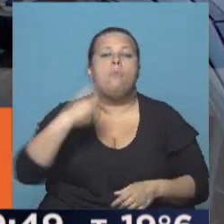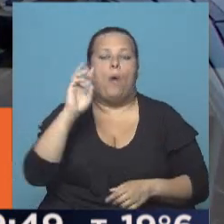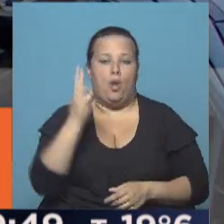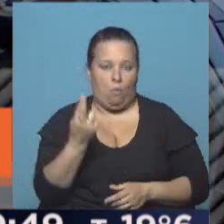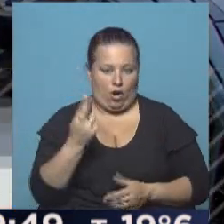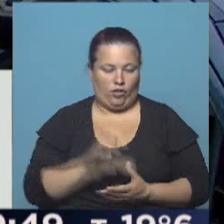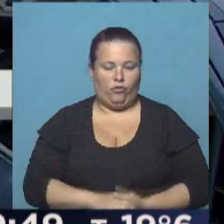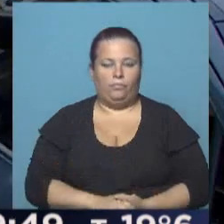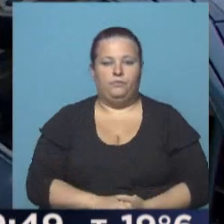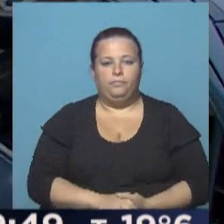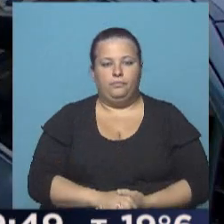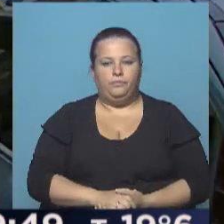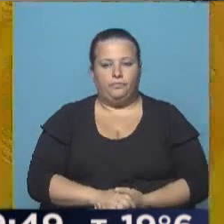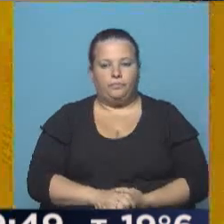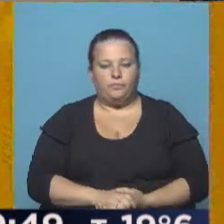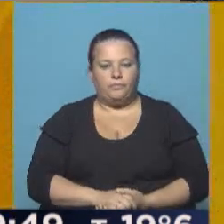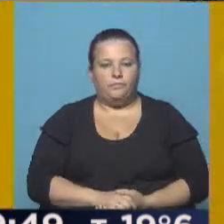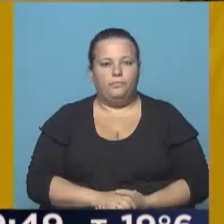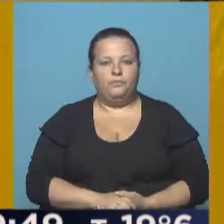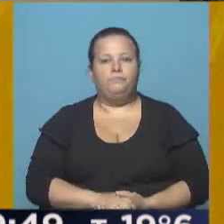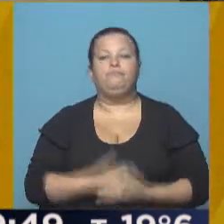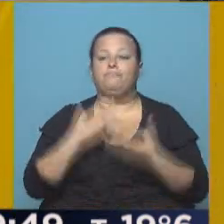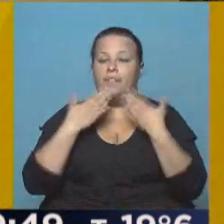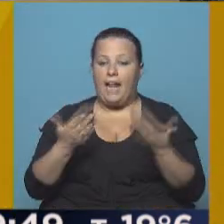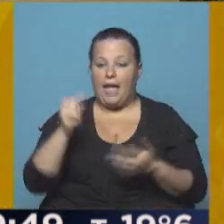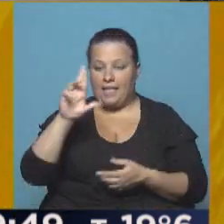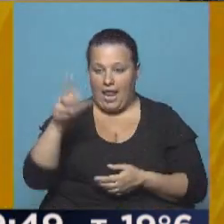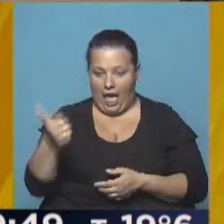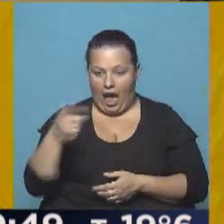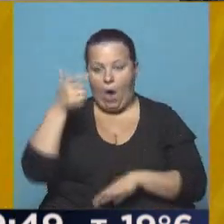Gracias, Laura Maiocchi, desde el Tigre.